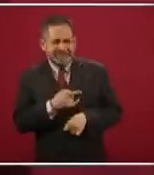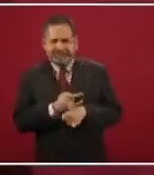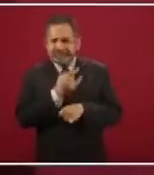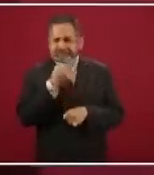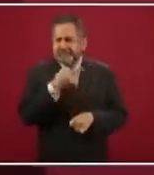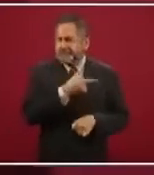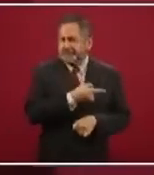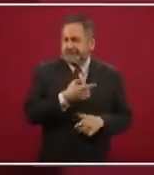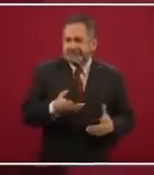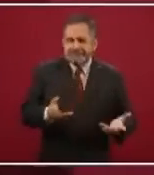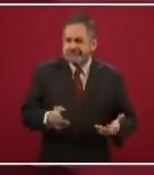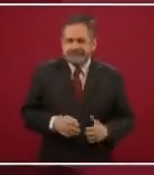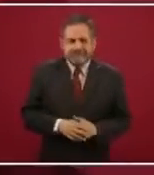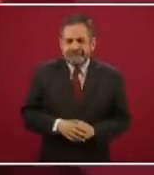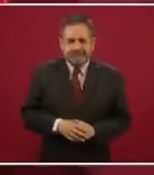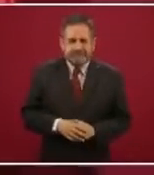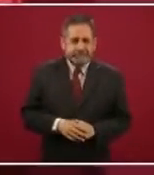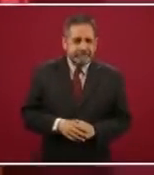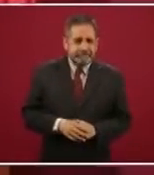Entonces, yo